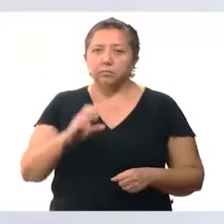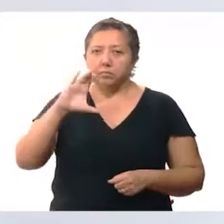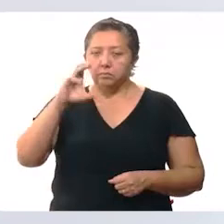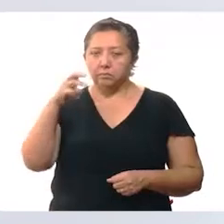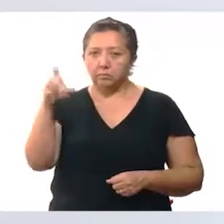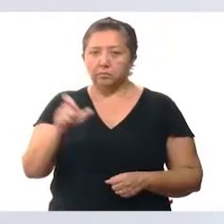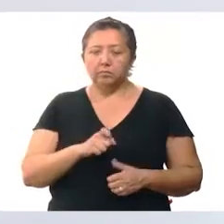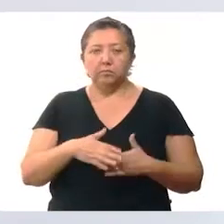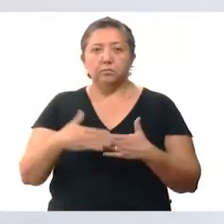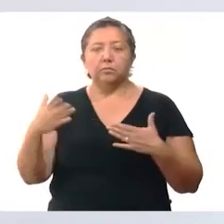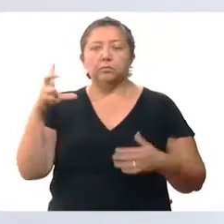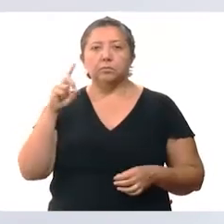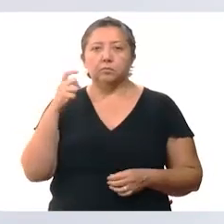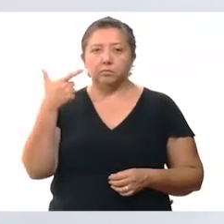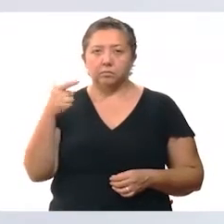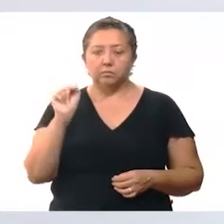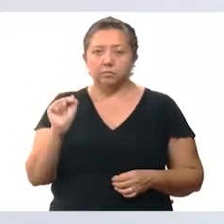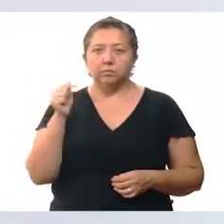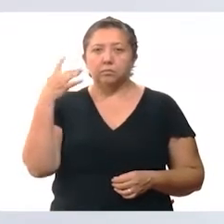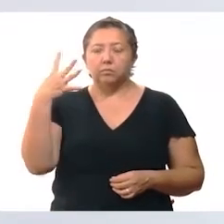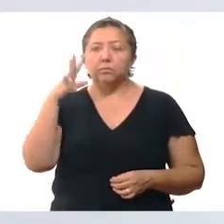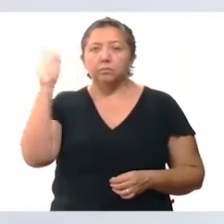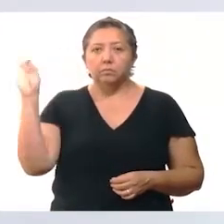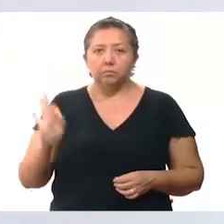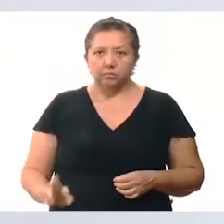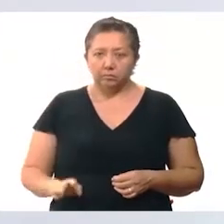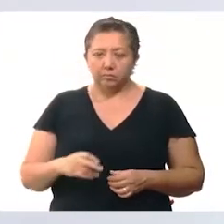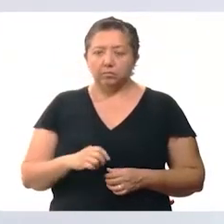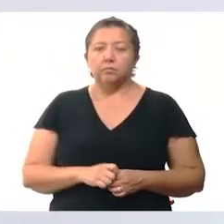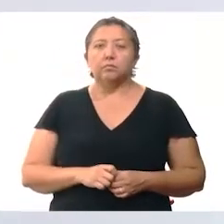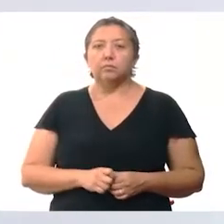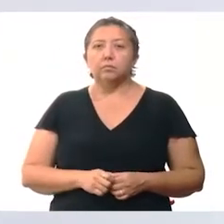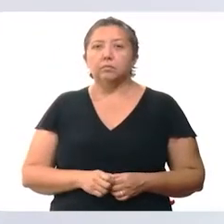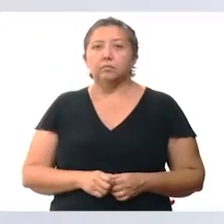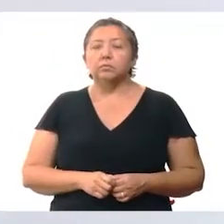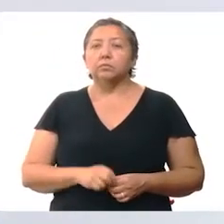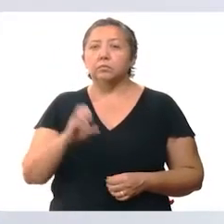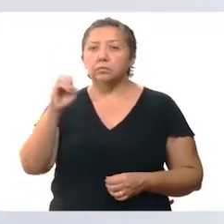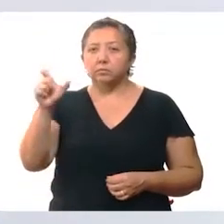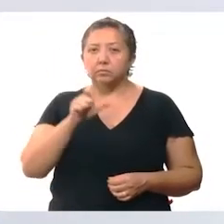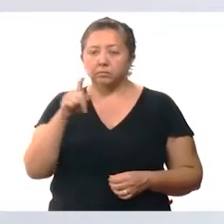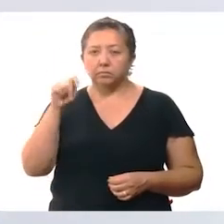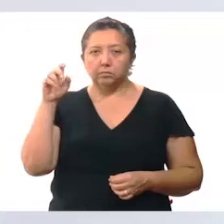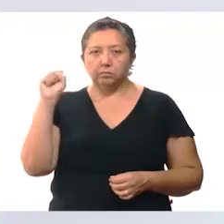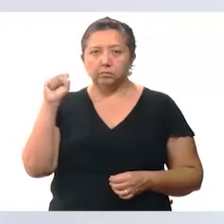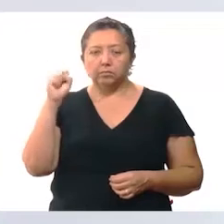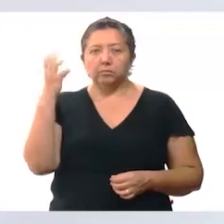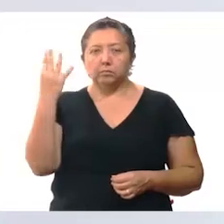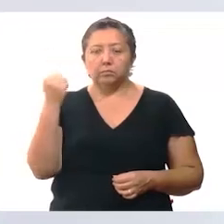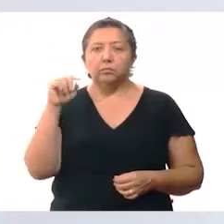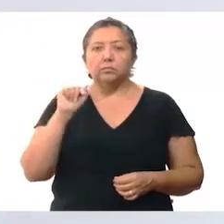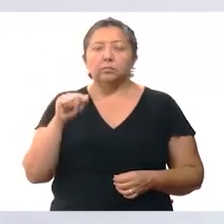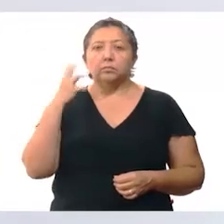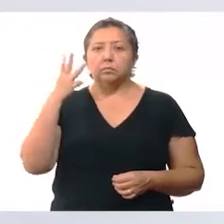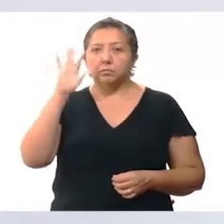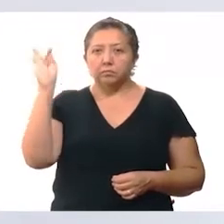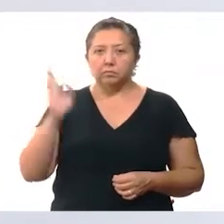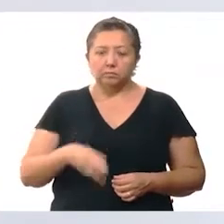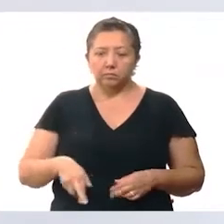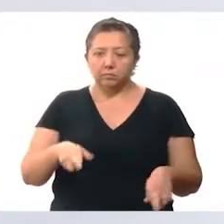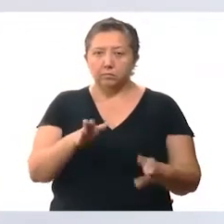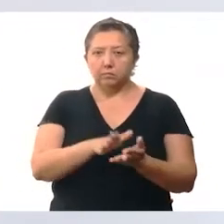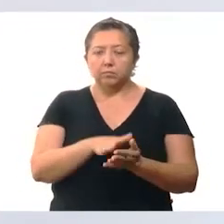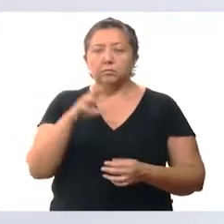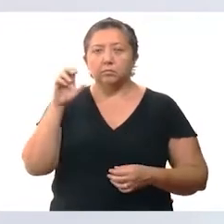de Chemash, con un avance del 37.4% de las dosis recibidas, Oxcuscap 69.3% y Río